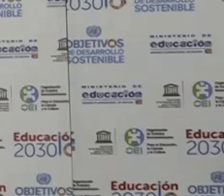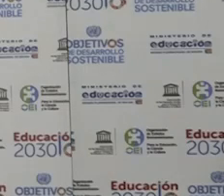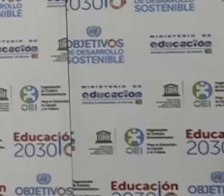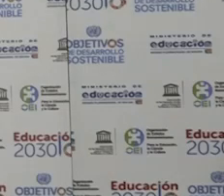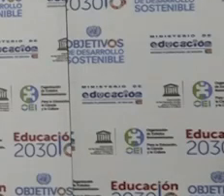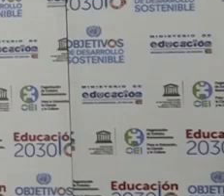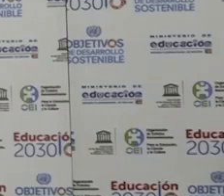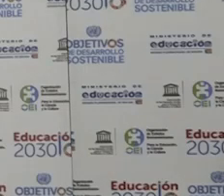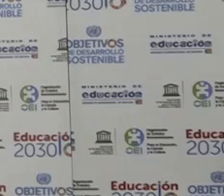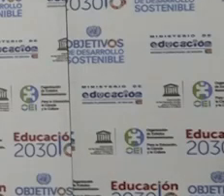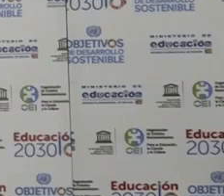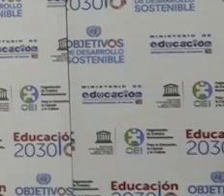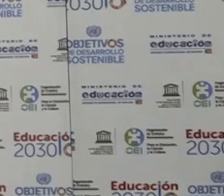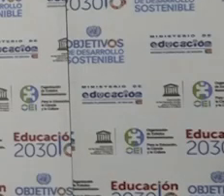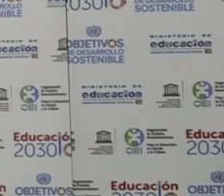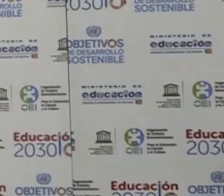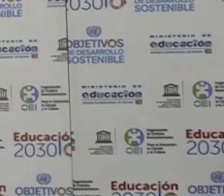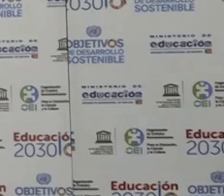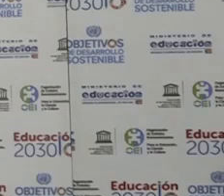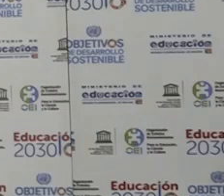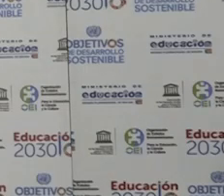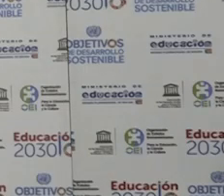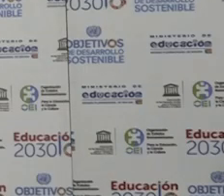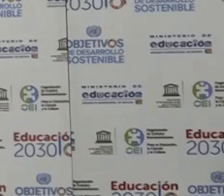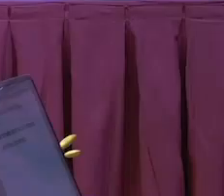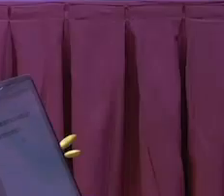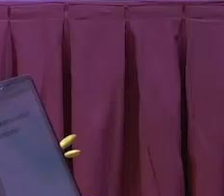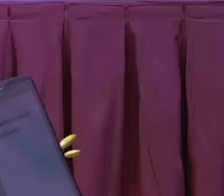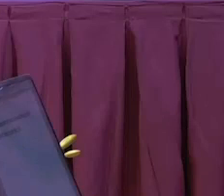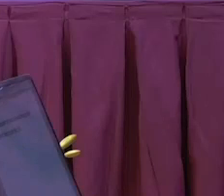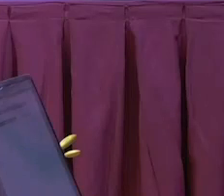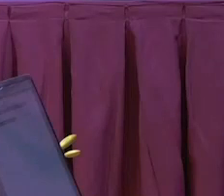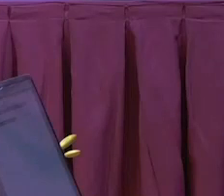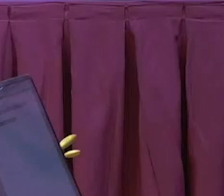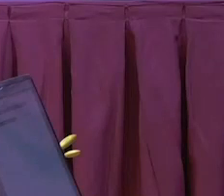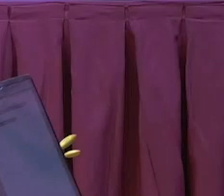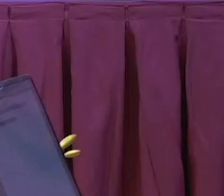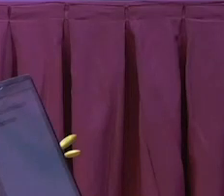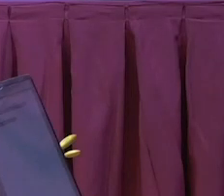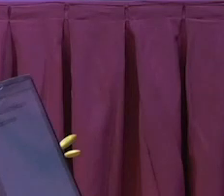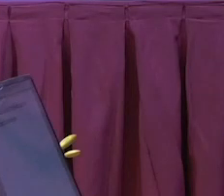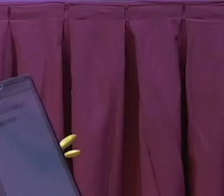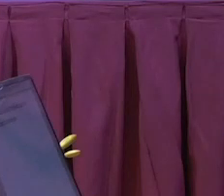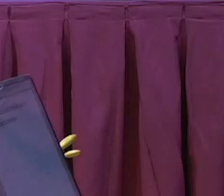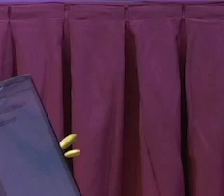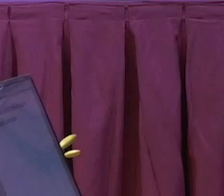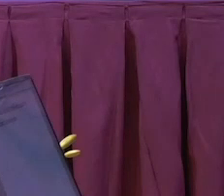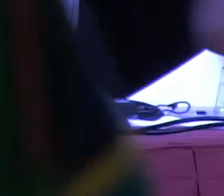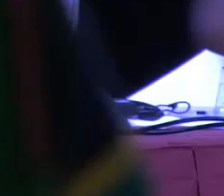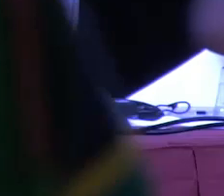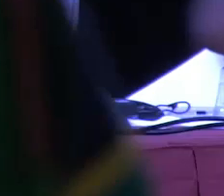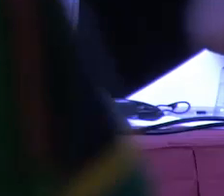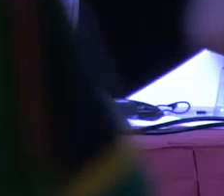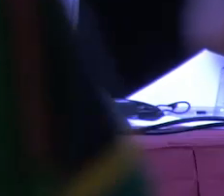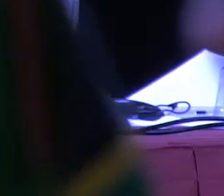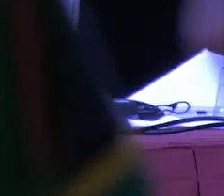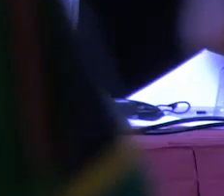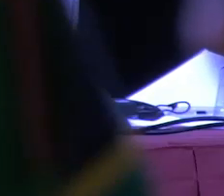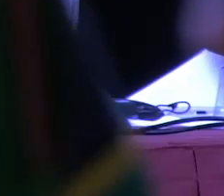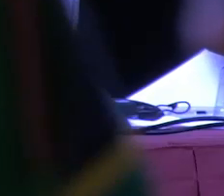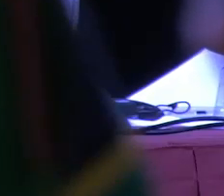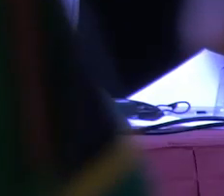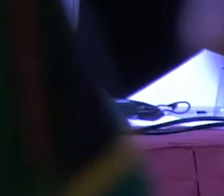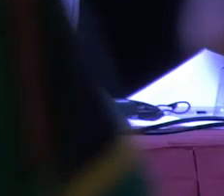las generaciones de niños, niñas y jóvenes que se están formando en nuestro sistema educativo. Finalmente, tras un